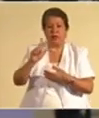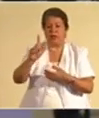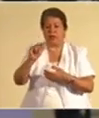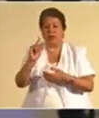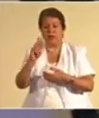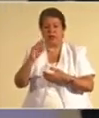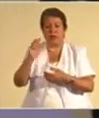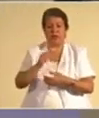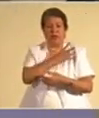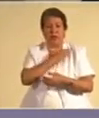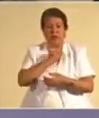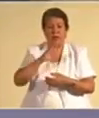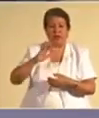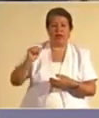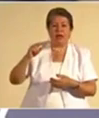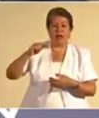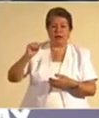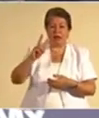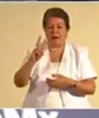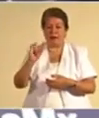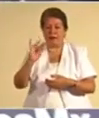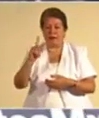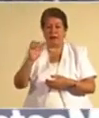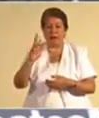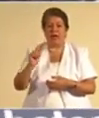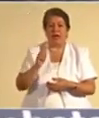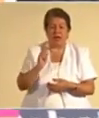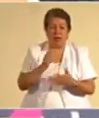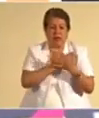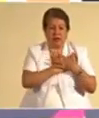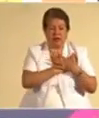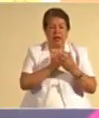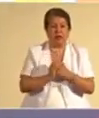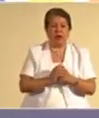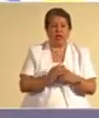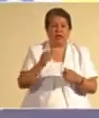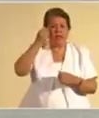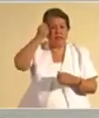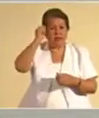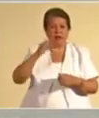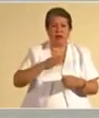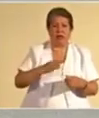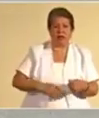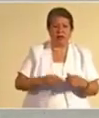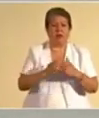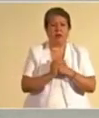y mi hija Ana Victoria, a quien quiero y amo. He servido a Toluca